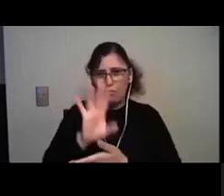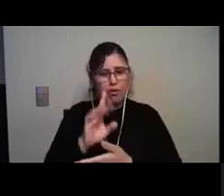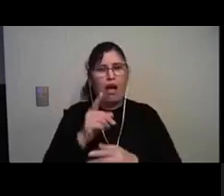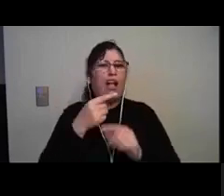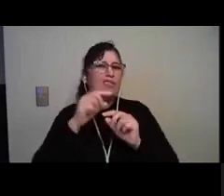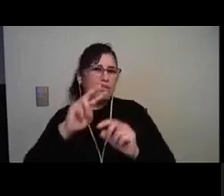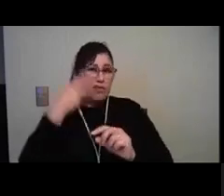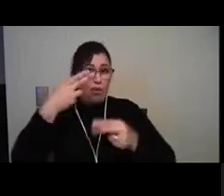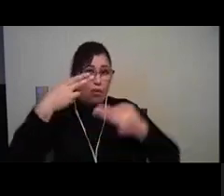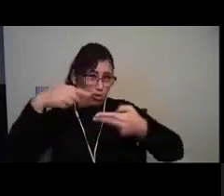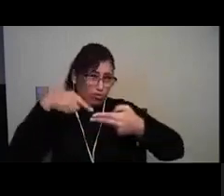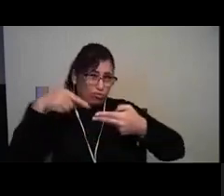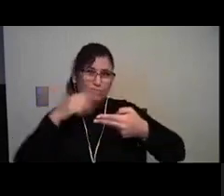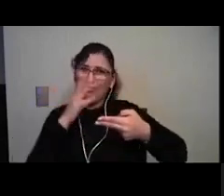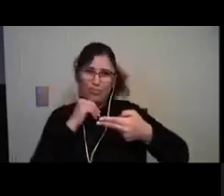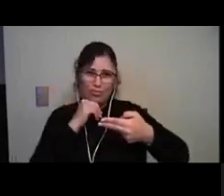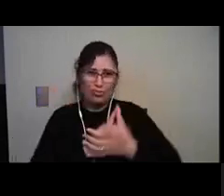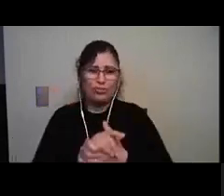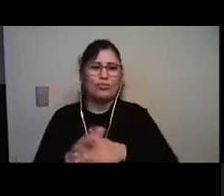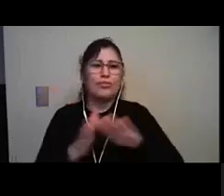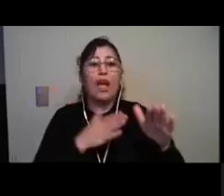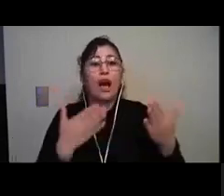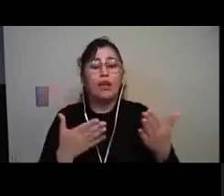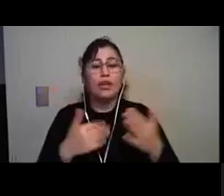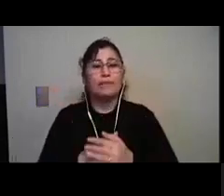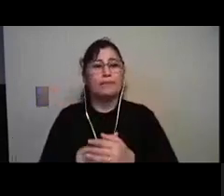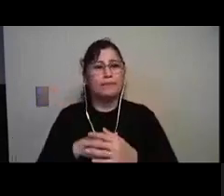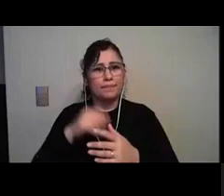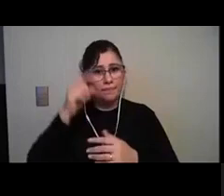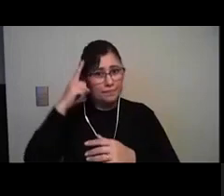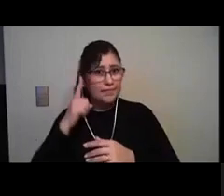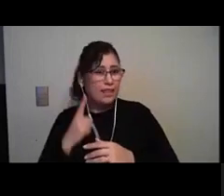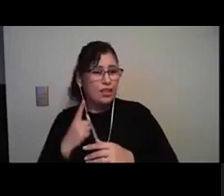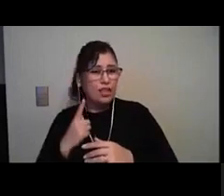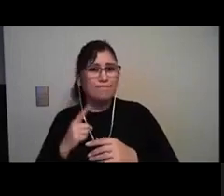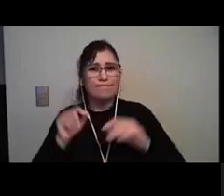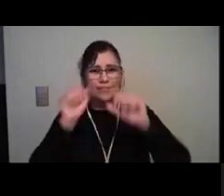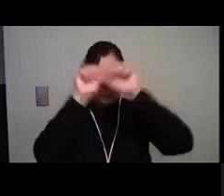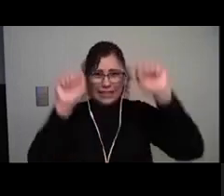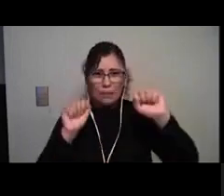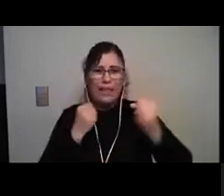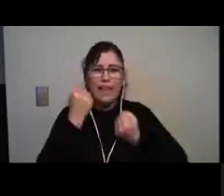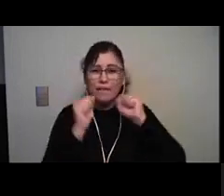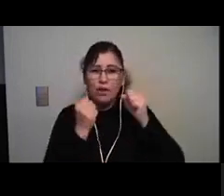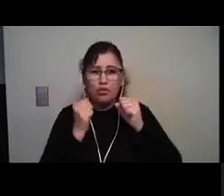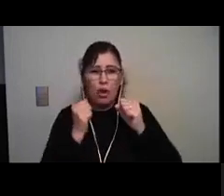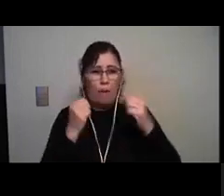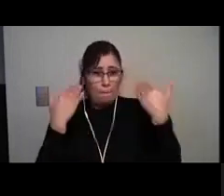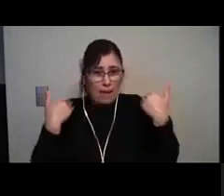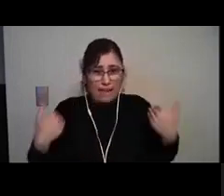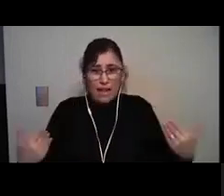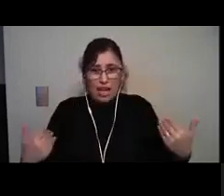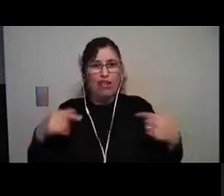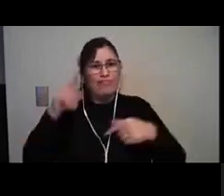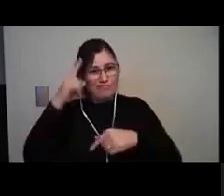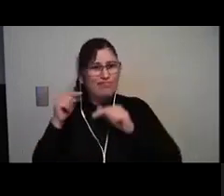vamos a hablar de lesiones que afectan al sistema nervioso periférico, ¿ya? dentro del gran abanico de